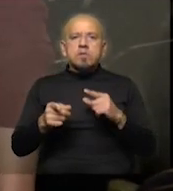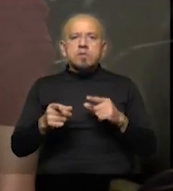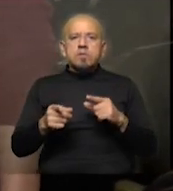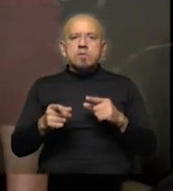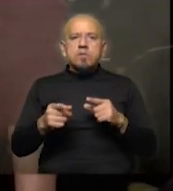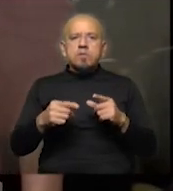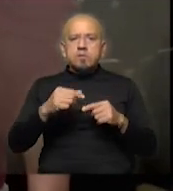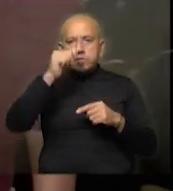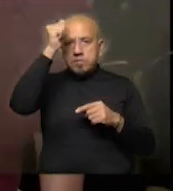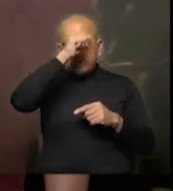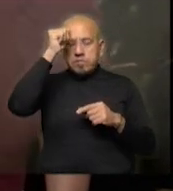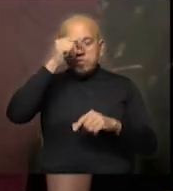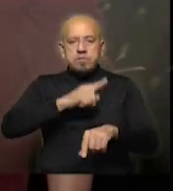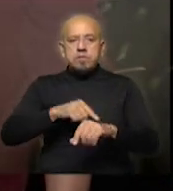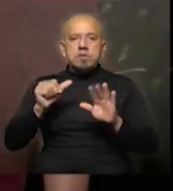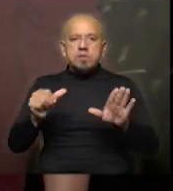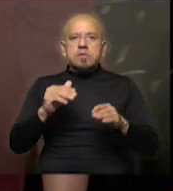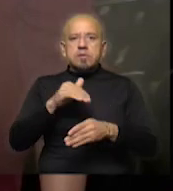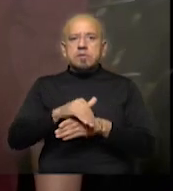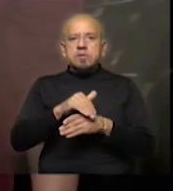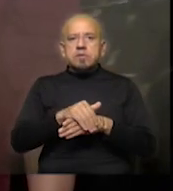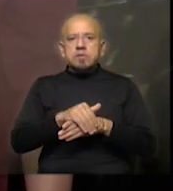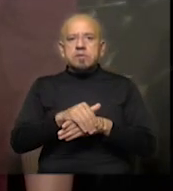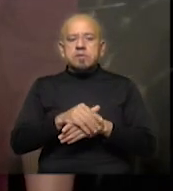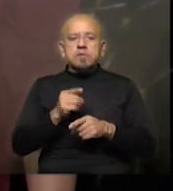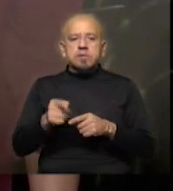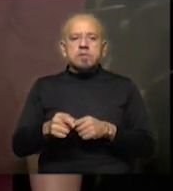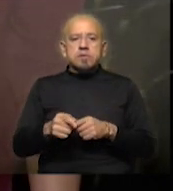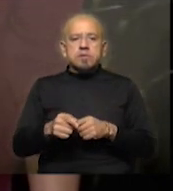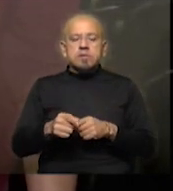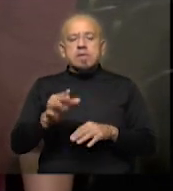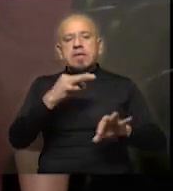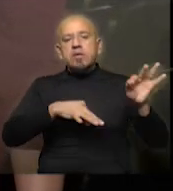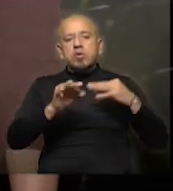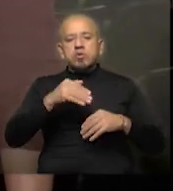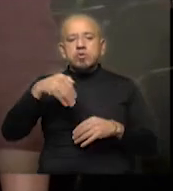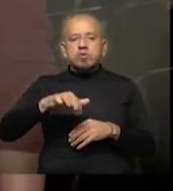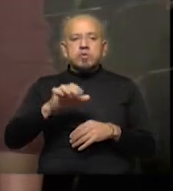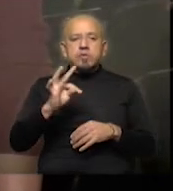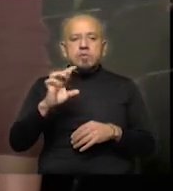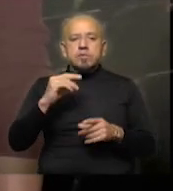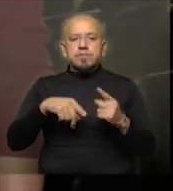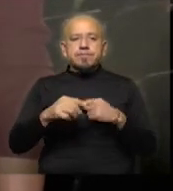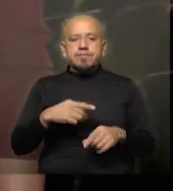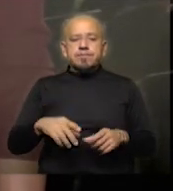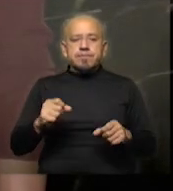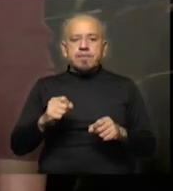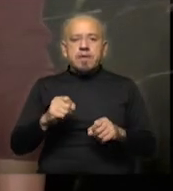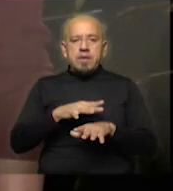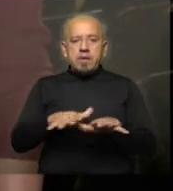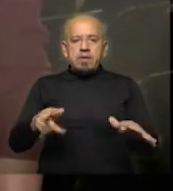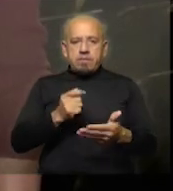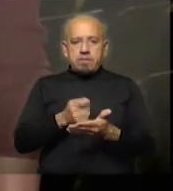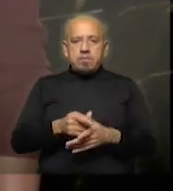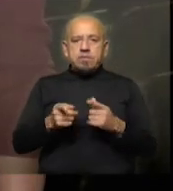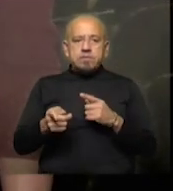funciones el domingo a las 18 horas acá en la sala teatro metro eh las entradas las pueden conseguir a través de red tickets y bueno no se lo